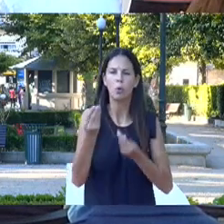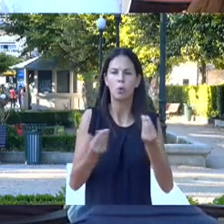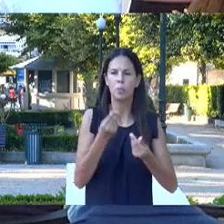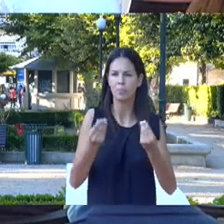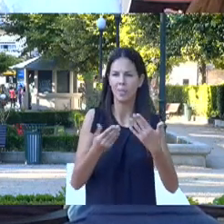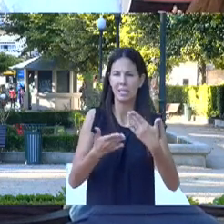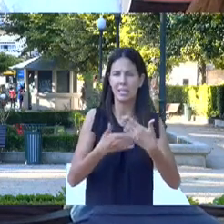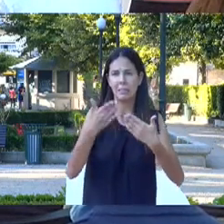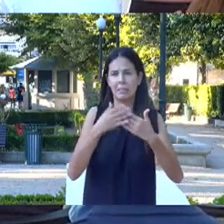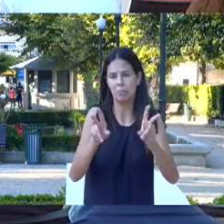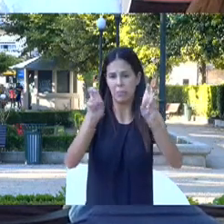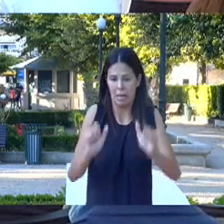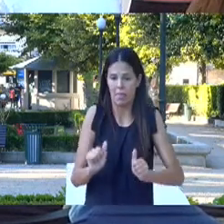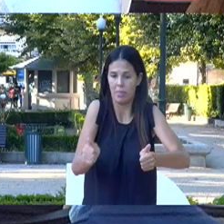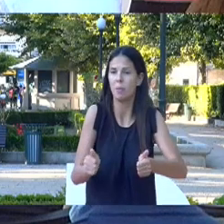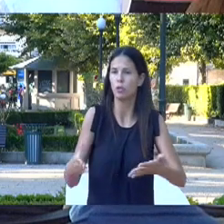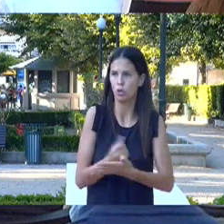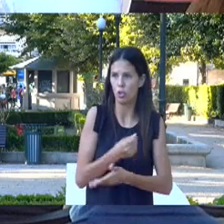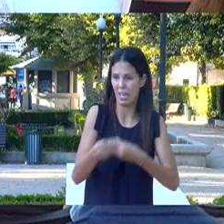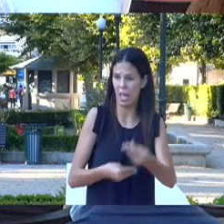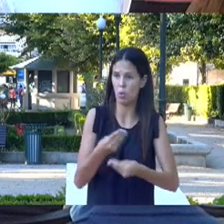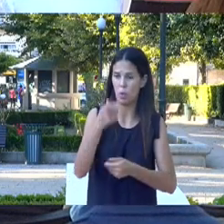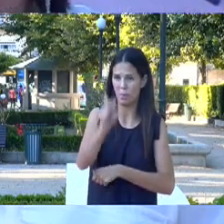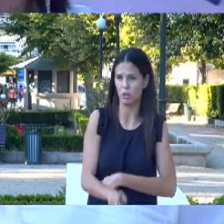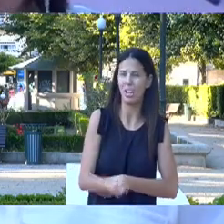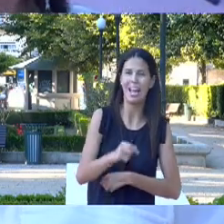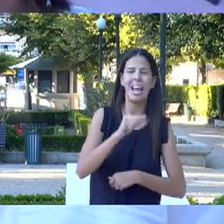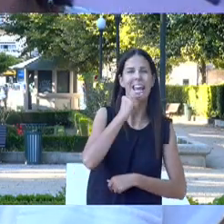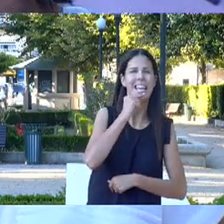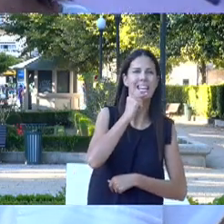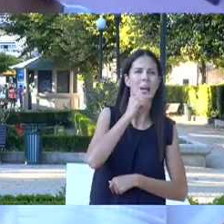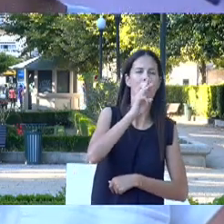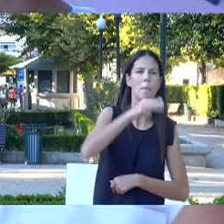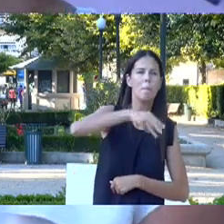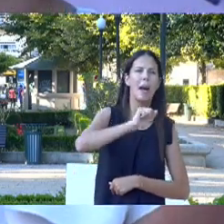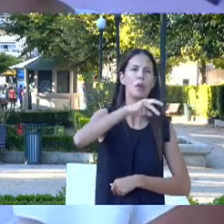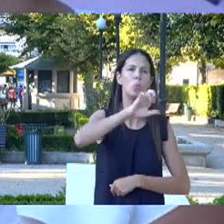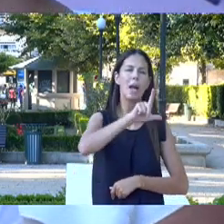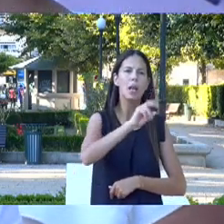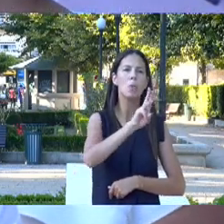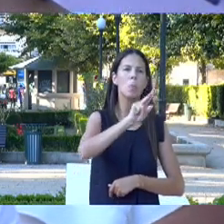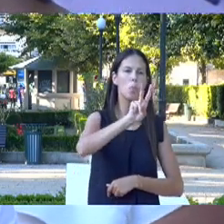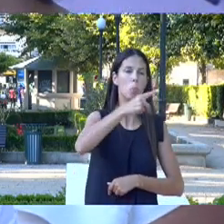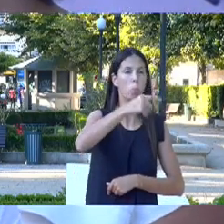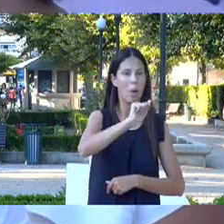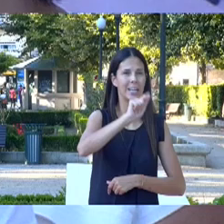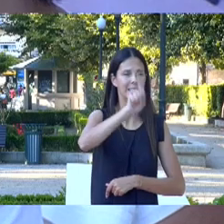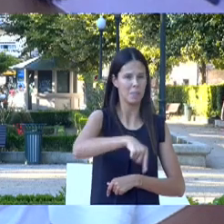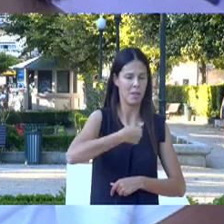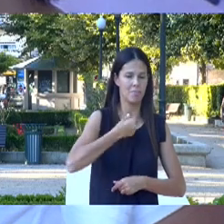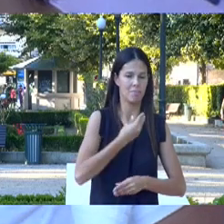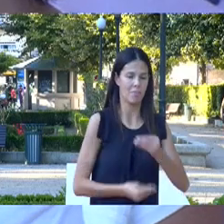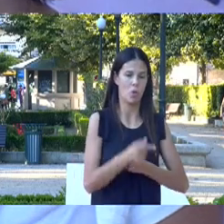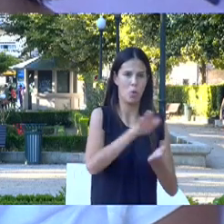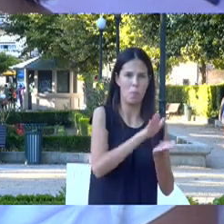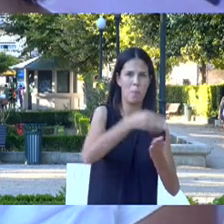innovadoras iniciativas que levou a cabo ao longo da súa vida. Unha desas persoas é o seu neto, Manuel Puga Pereira, tamén natural deste concello,